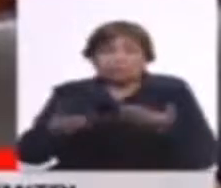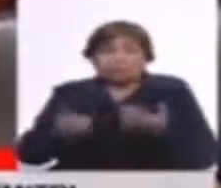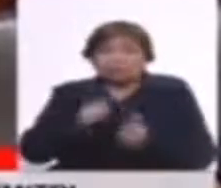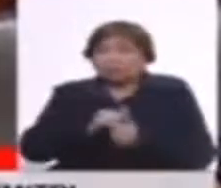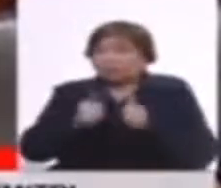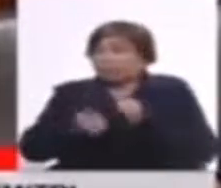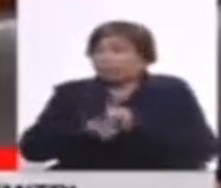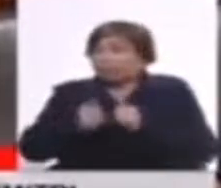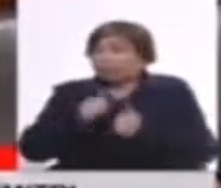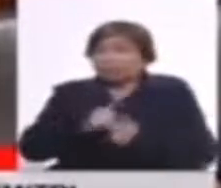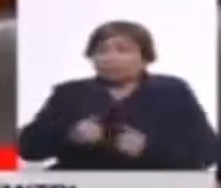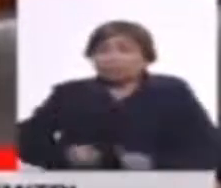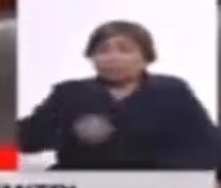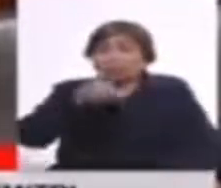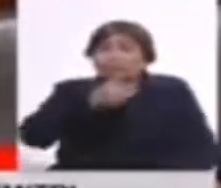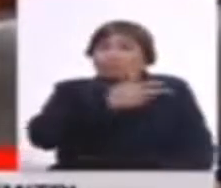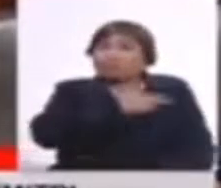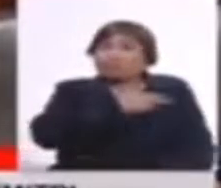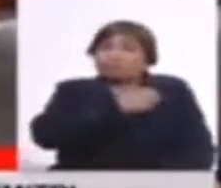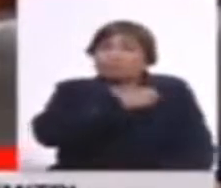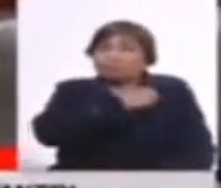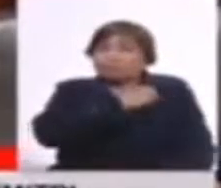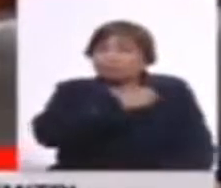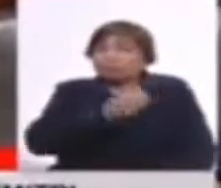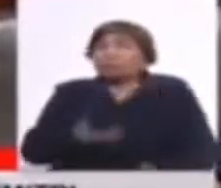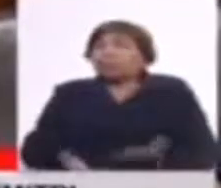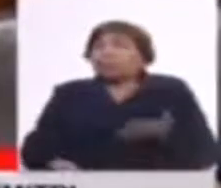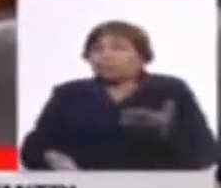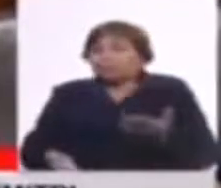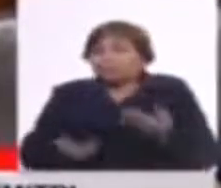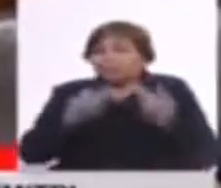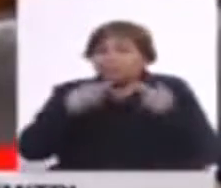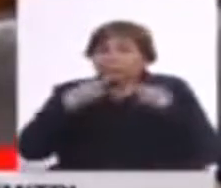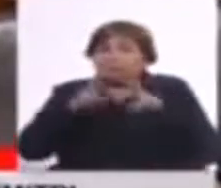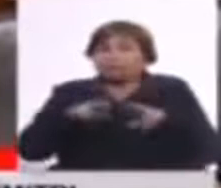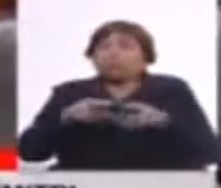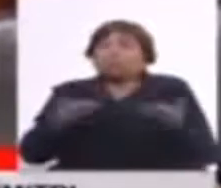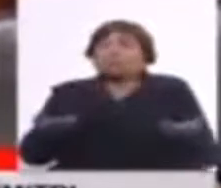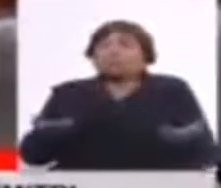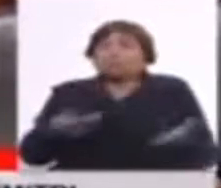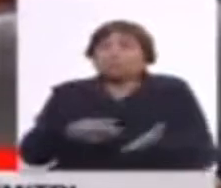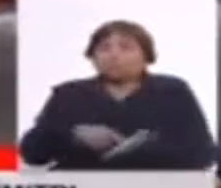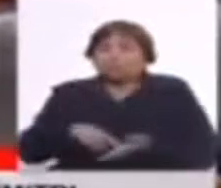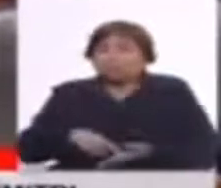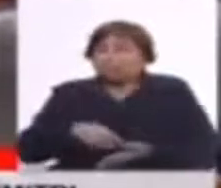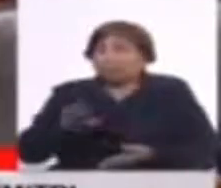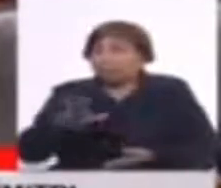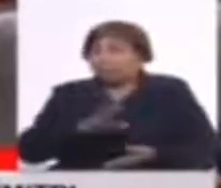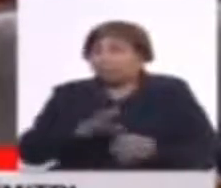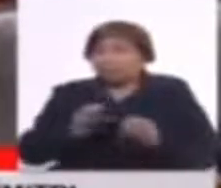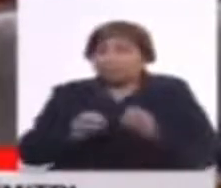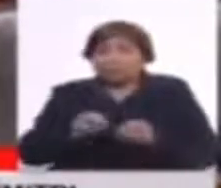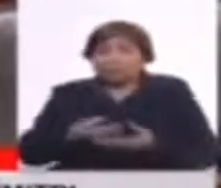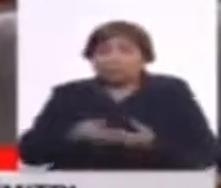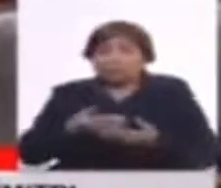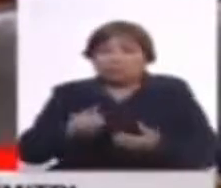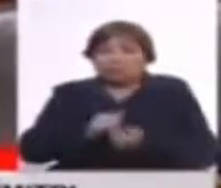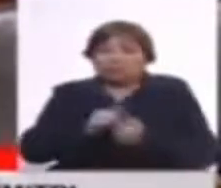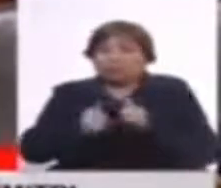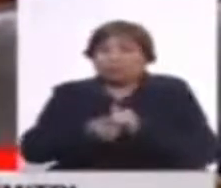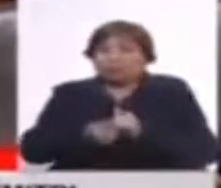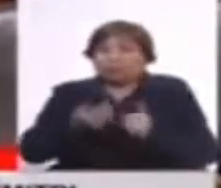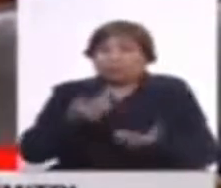sus comandantes generales? ¿Qué resultados se le puede exigir si a sus comandos operacionales los cambian en